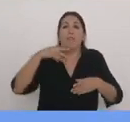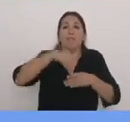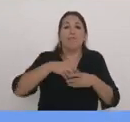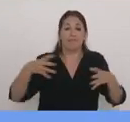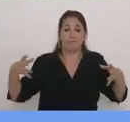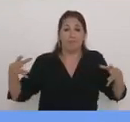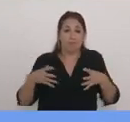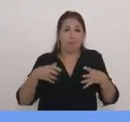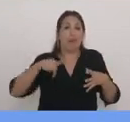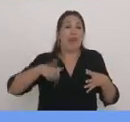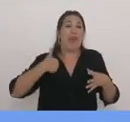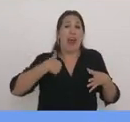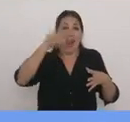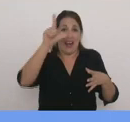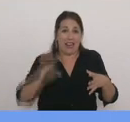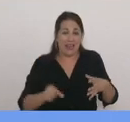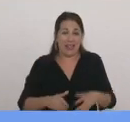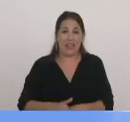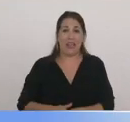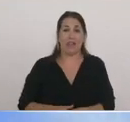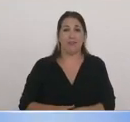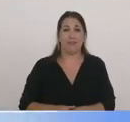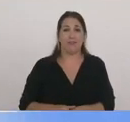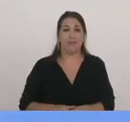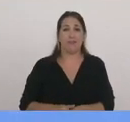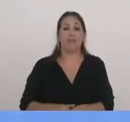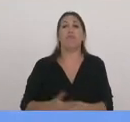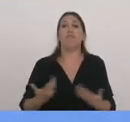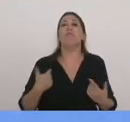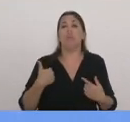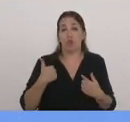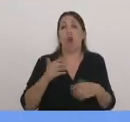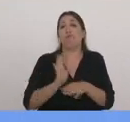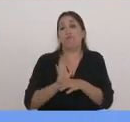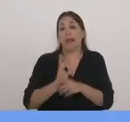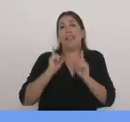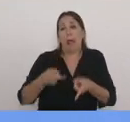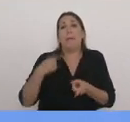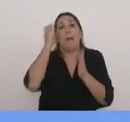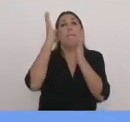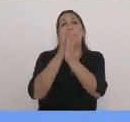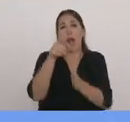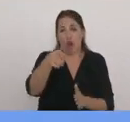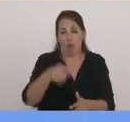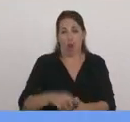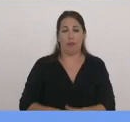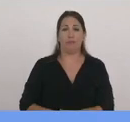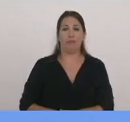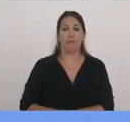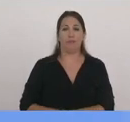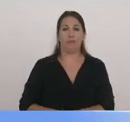esta República es que en nombre de todos le pido disculpas. Ahora voy a lo